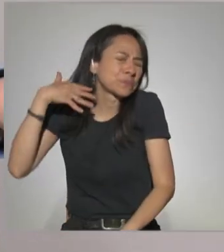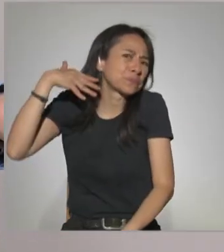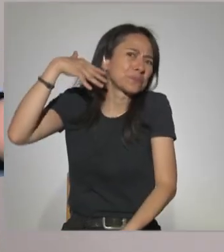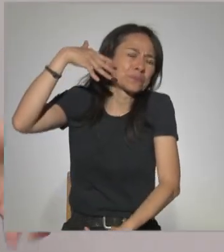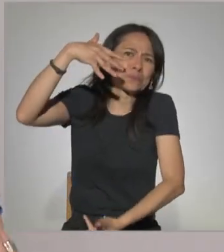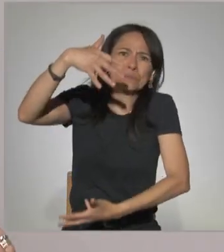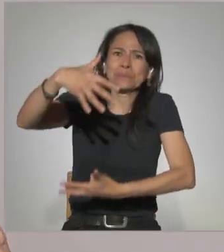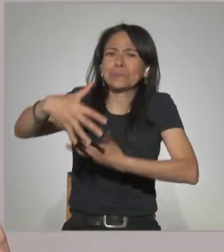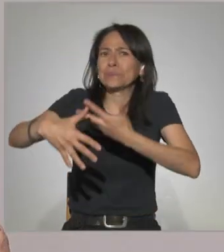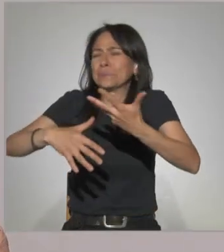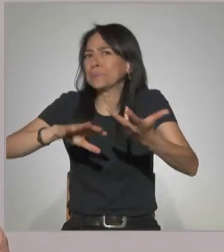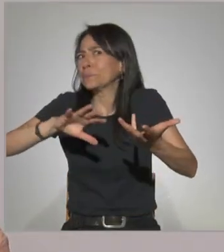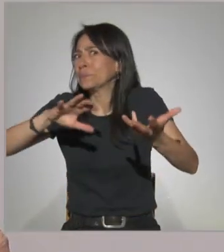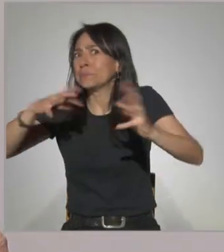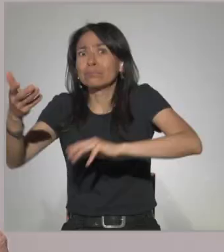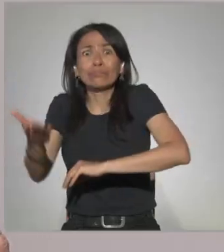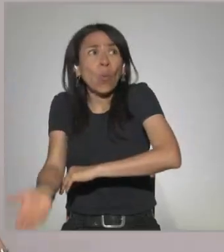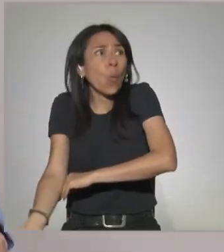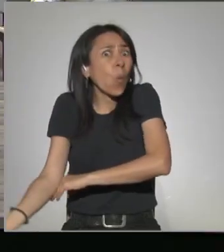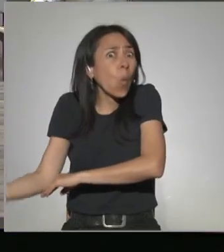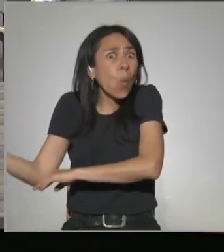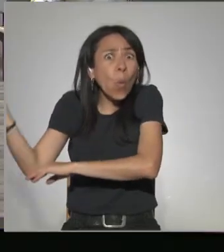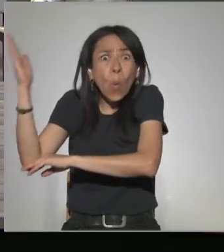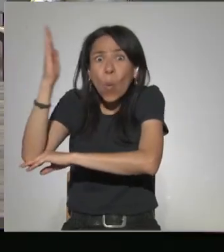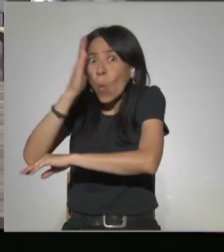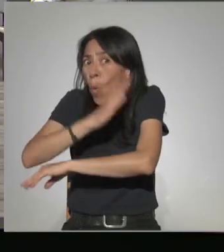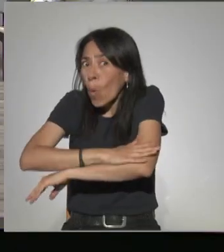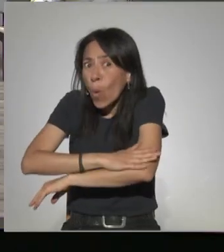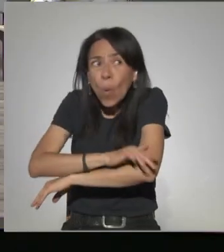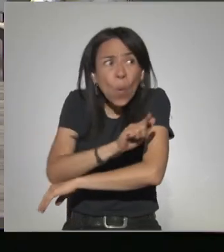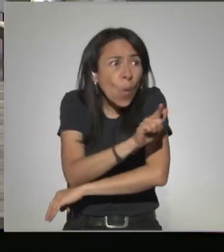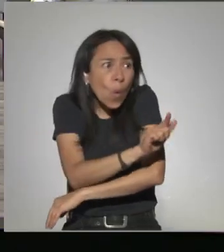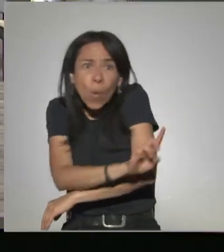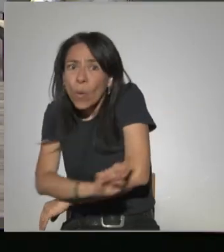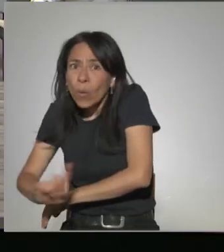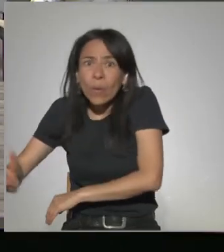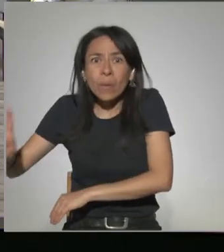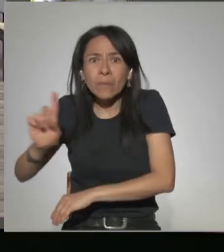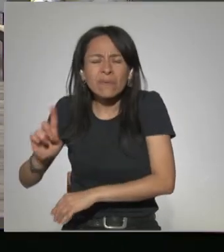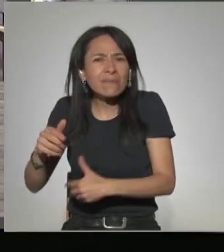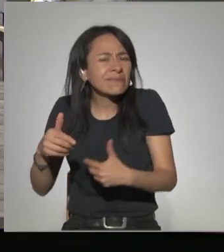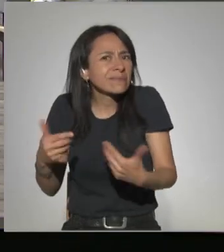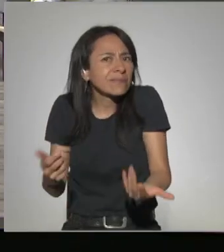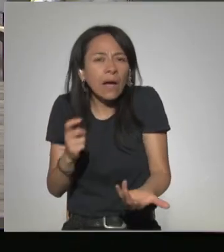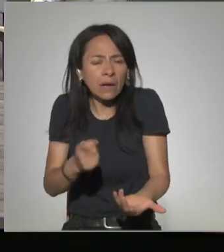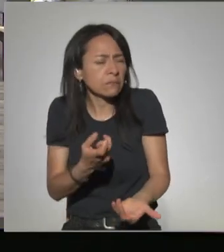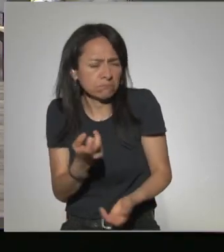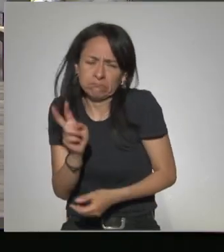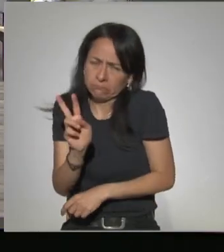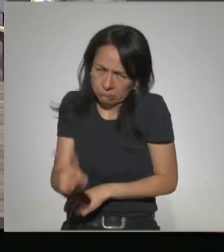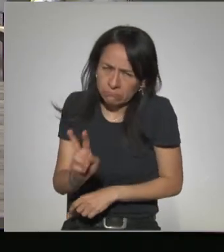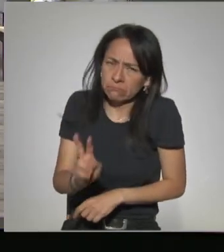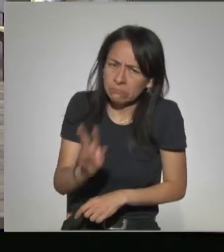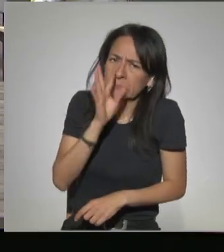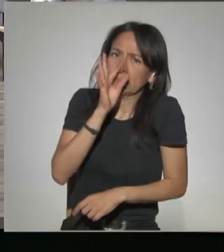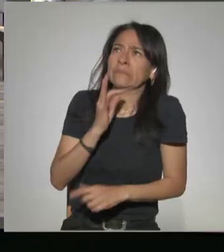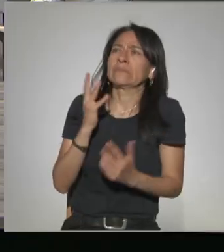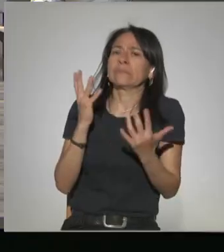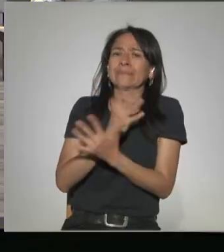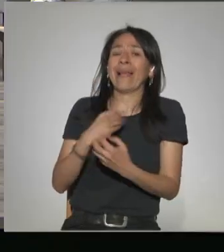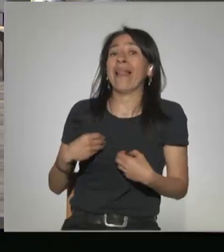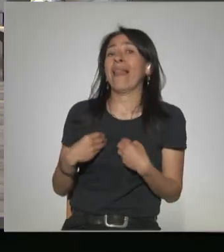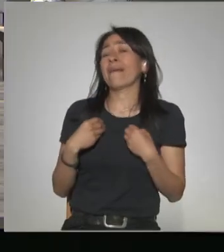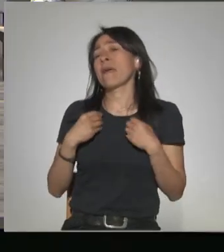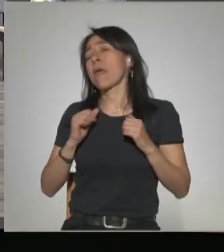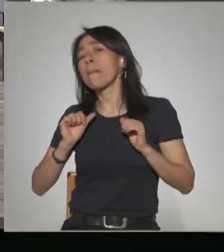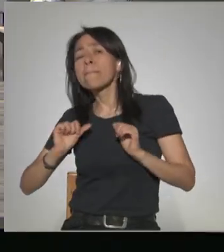pues 24/7? O sea, indudablemente nos va a afectar, indudablemente la calidad de vida va a ser menor, ¿no? O